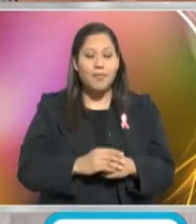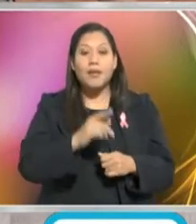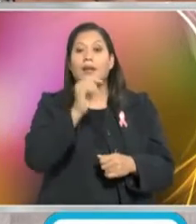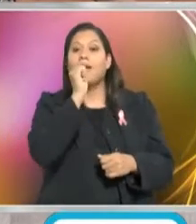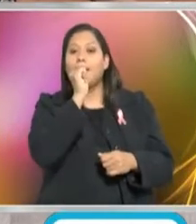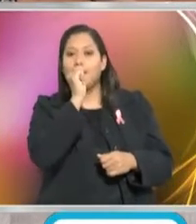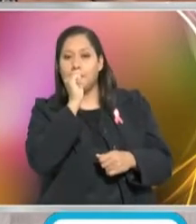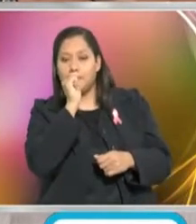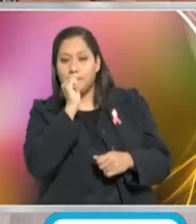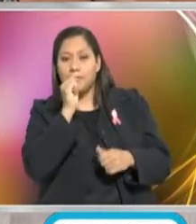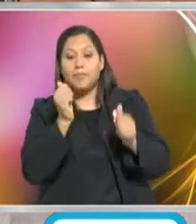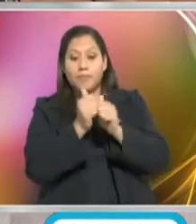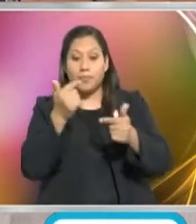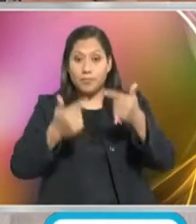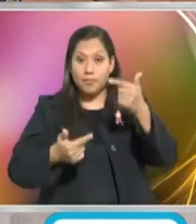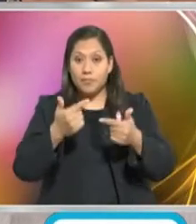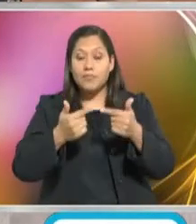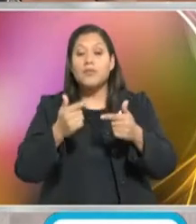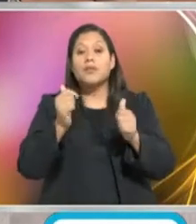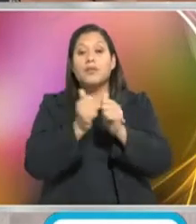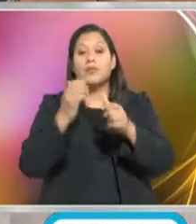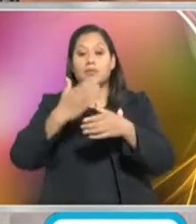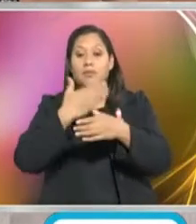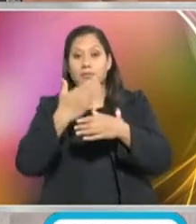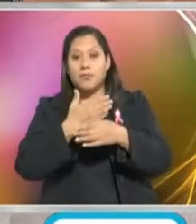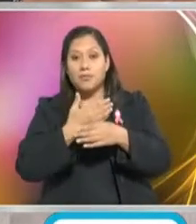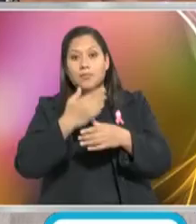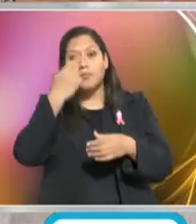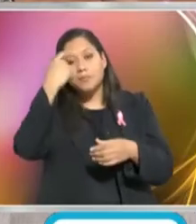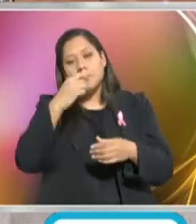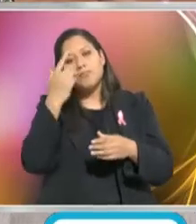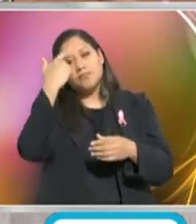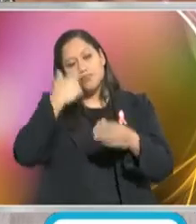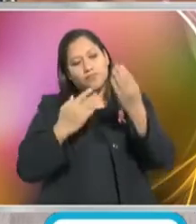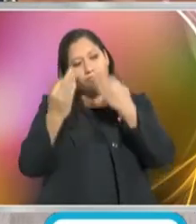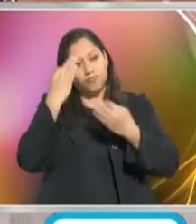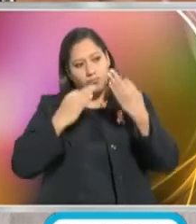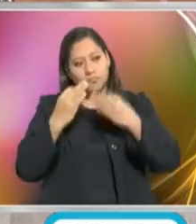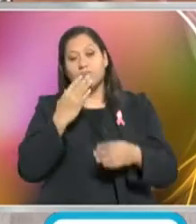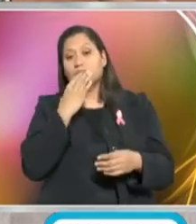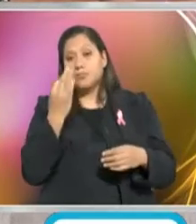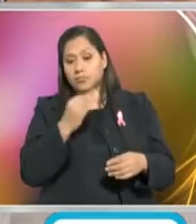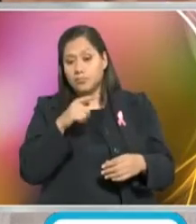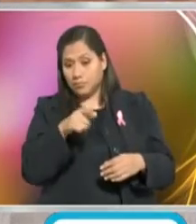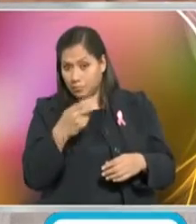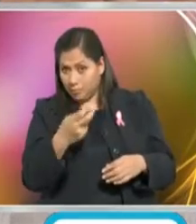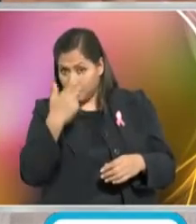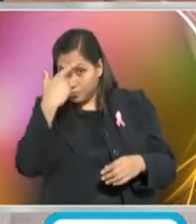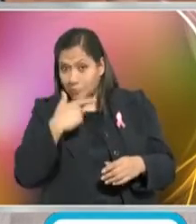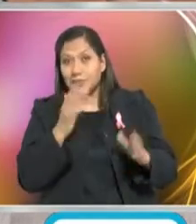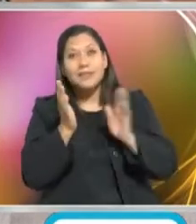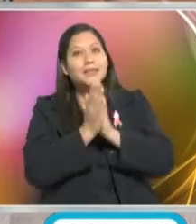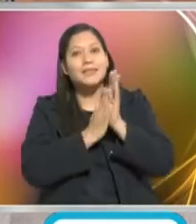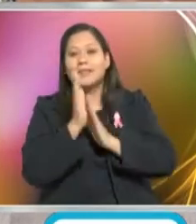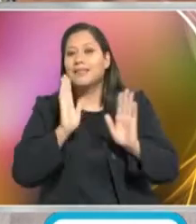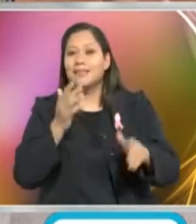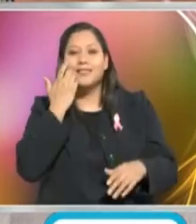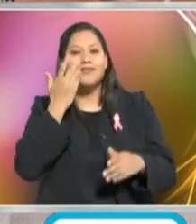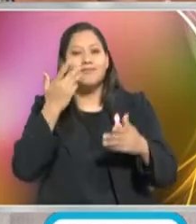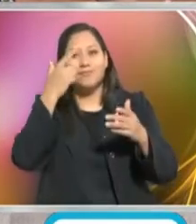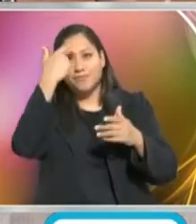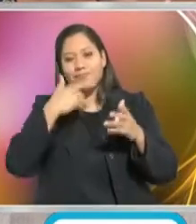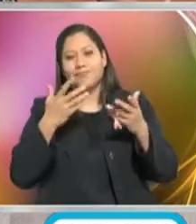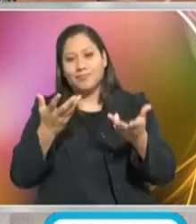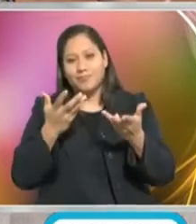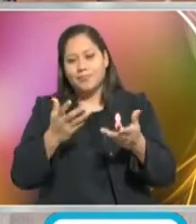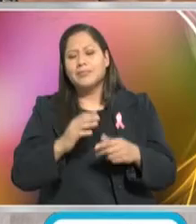avena con una leche con cacao para un apapacho en la noche. ¡Qué ¡Qué rico! delicia! Y en la noche decir, ya quiero que llegue la noche. Esto lo